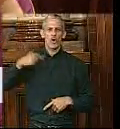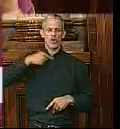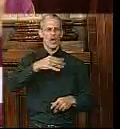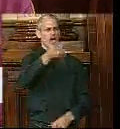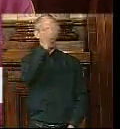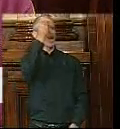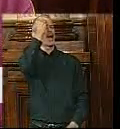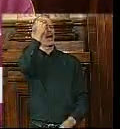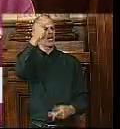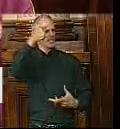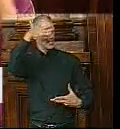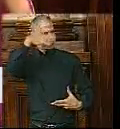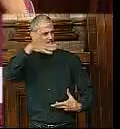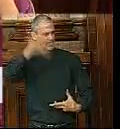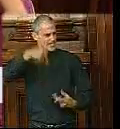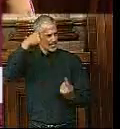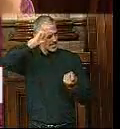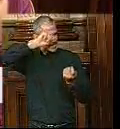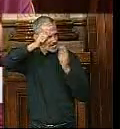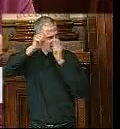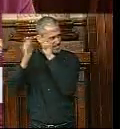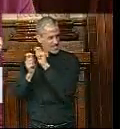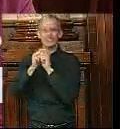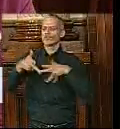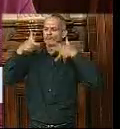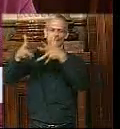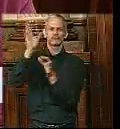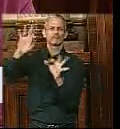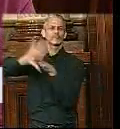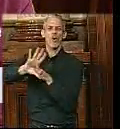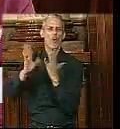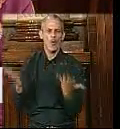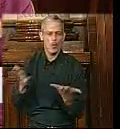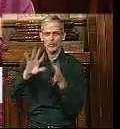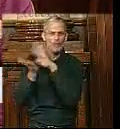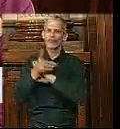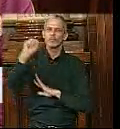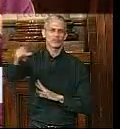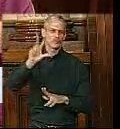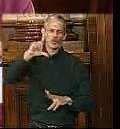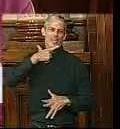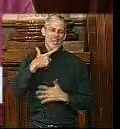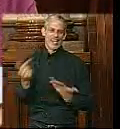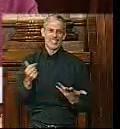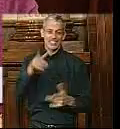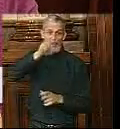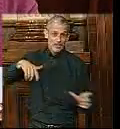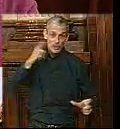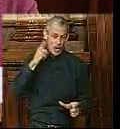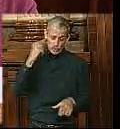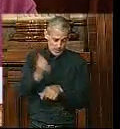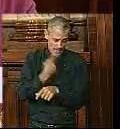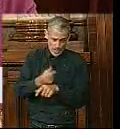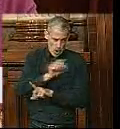ellos, le dan la forma final, metafórica, espectacular, que a una persona oyente realmente